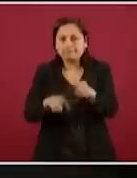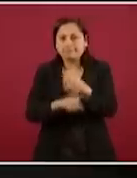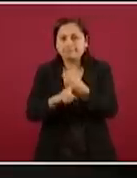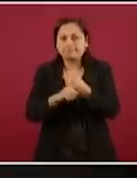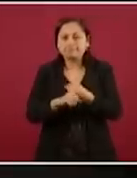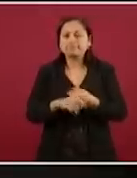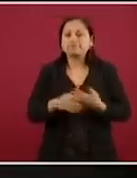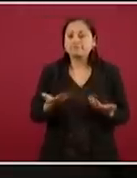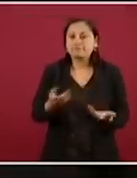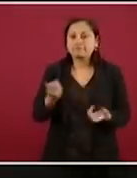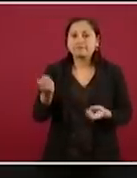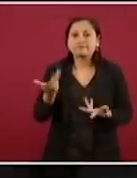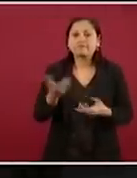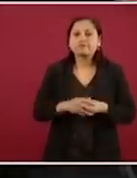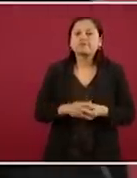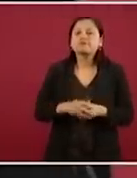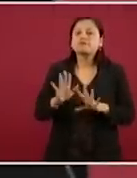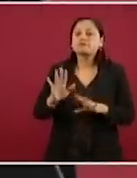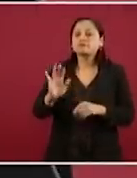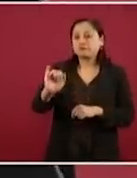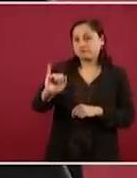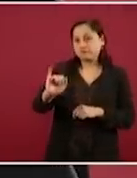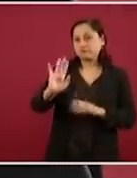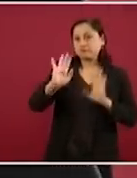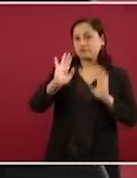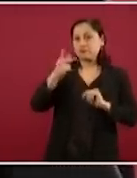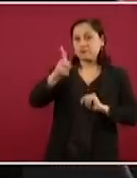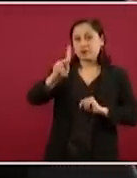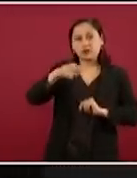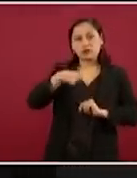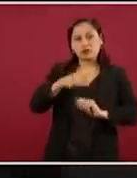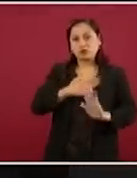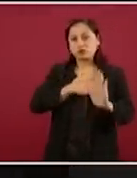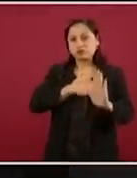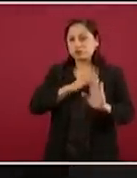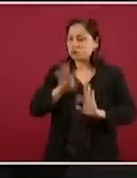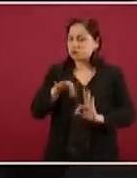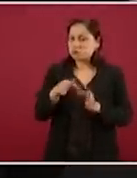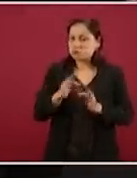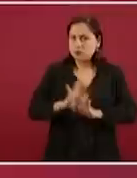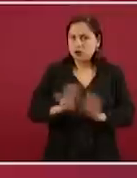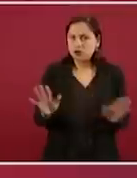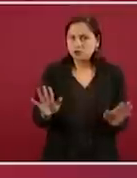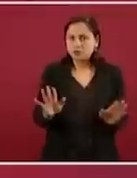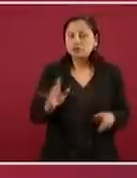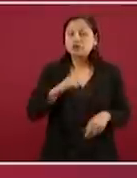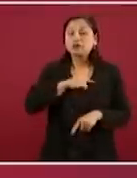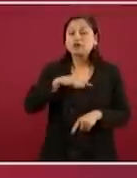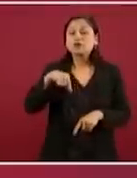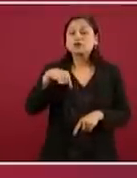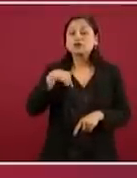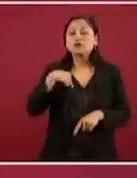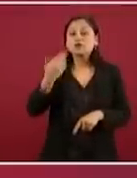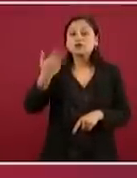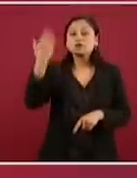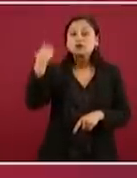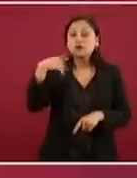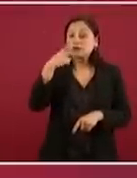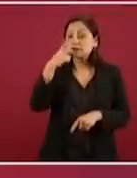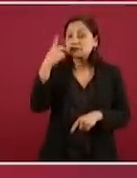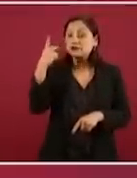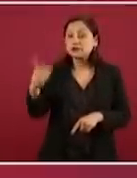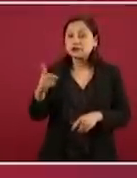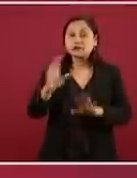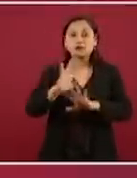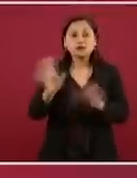cumplí. Los compromisos se cumplen. Nosotros dijimos que se iba a